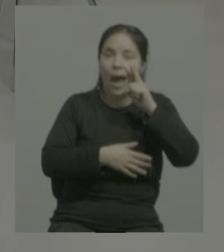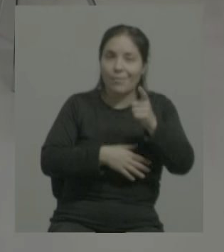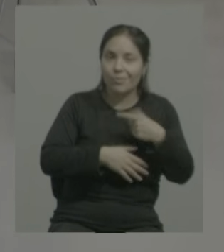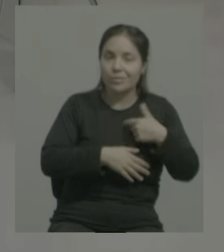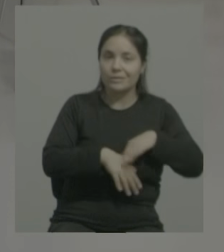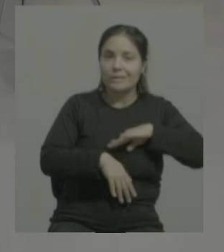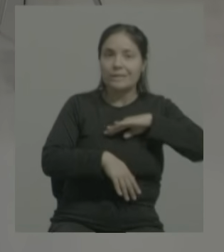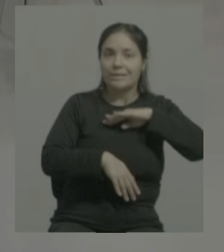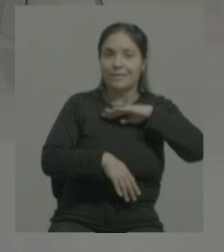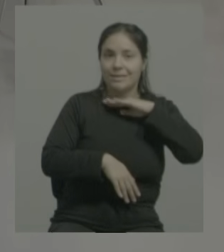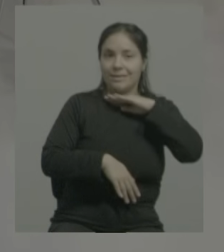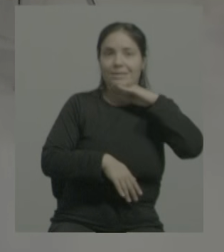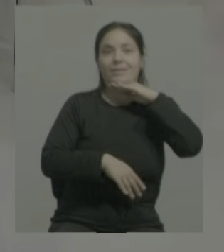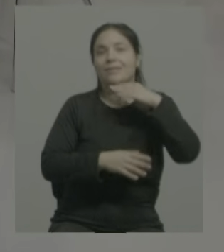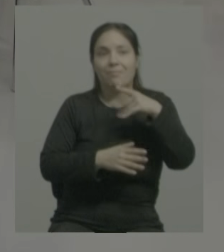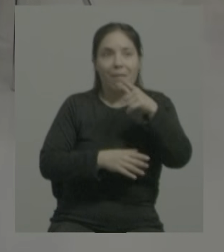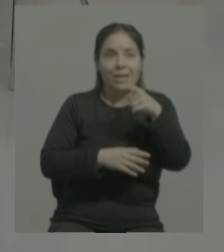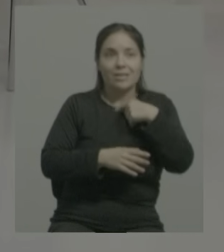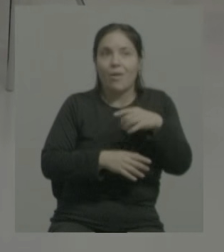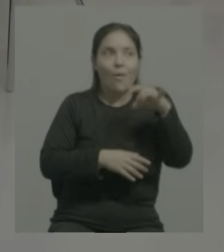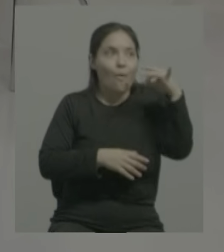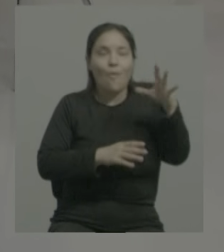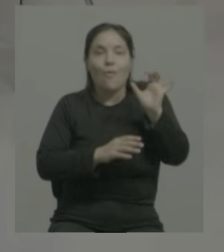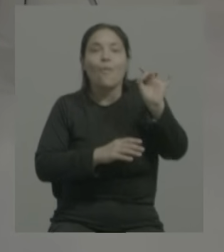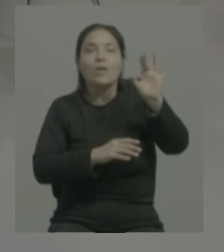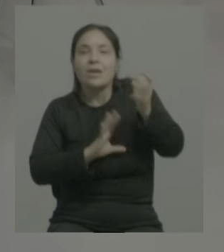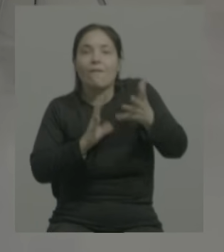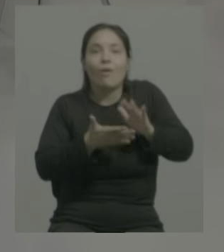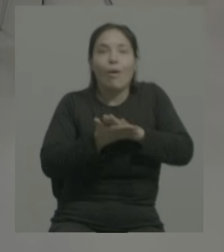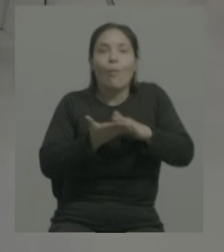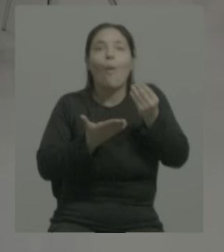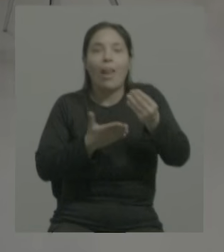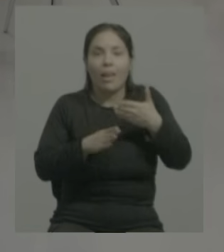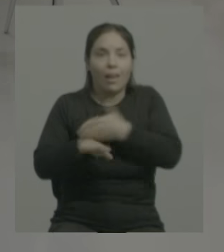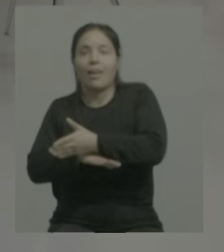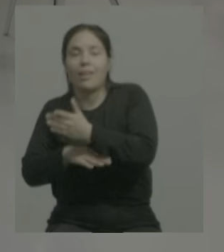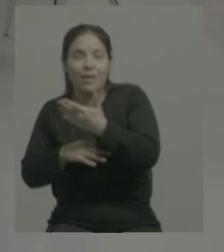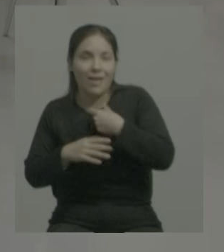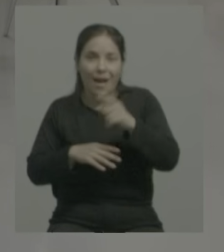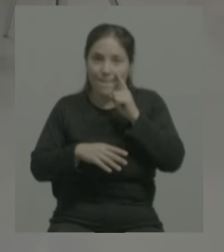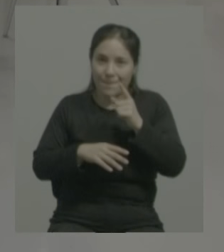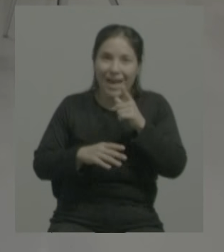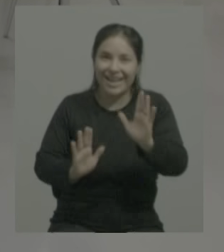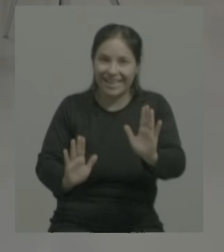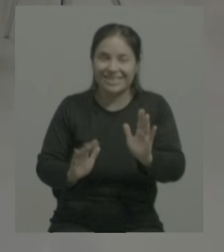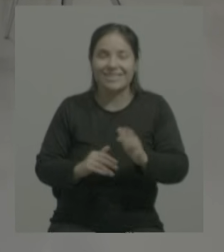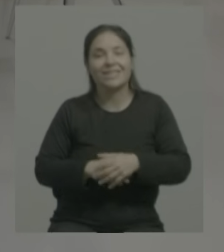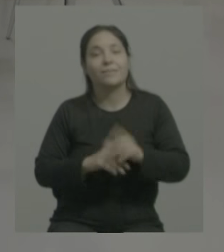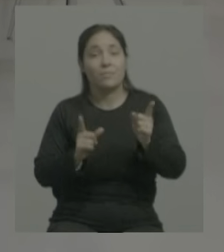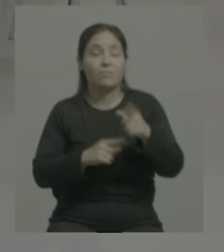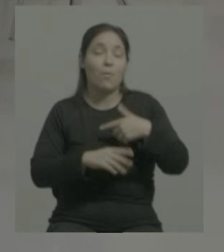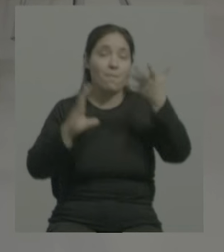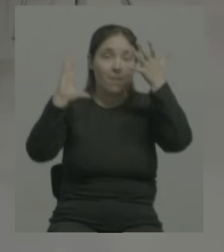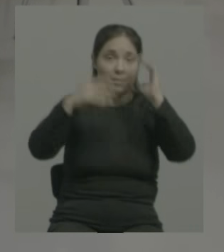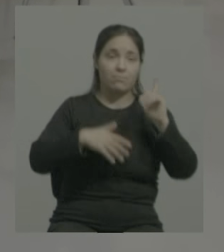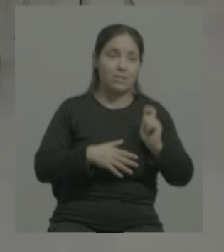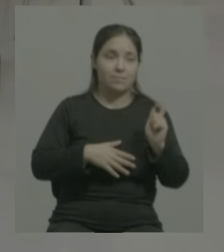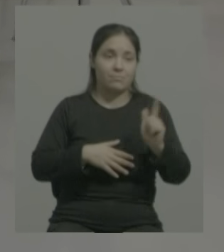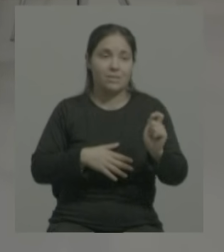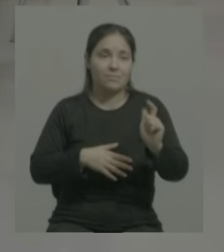al menos no pintan otra alternativa en el horizonte. Teniendo en cuenta que Milei asumió hace meses, ¿cómo ven el